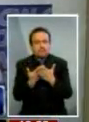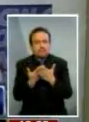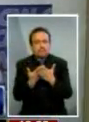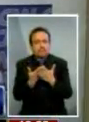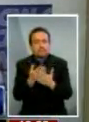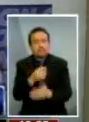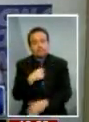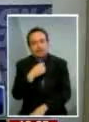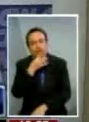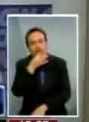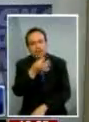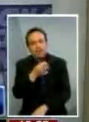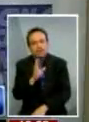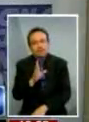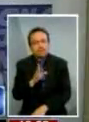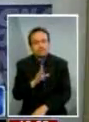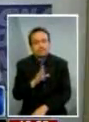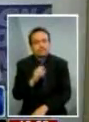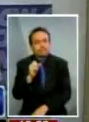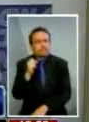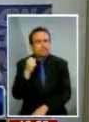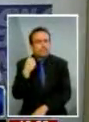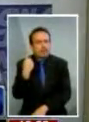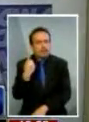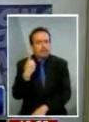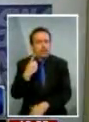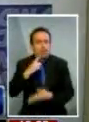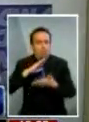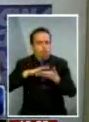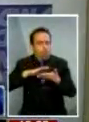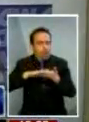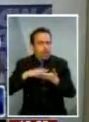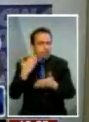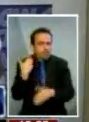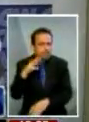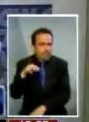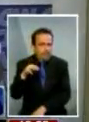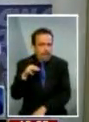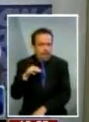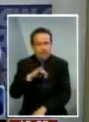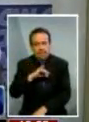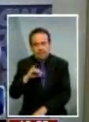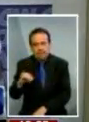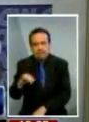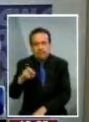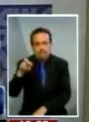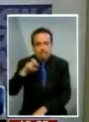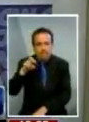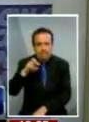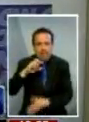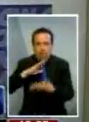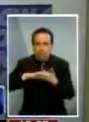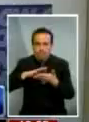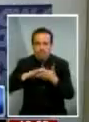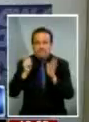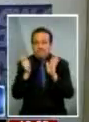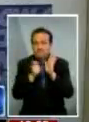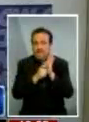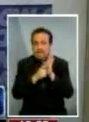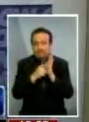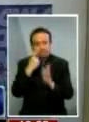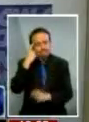me refiero a que tuvimos que pasar primero el cumpleaños de la mamá, después el cumpleaños del papá, que son fechas